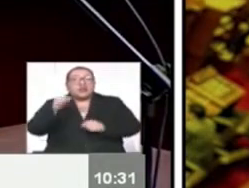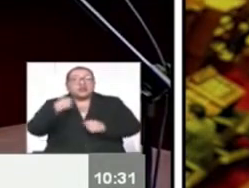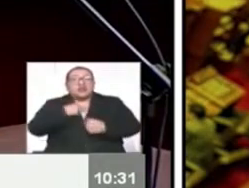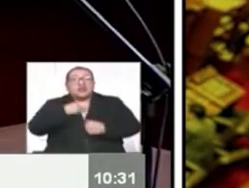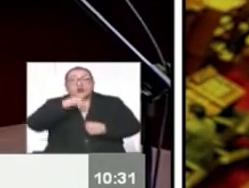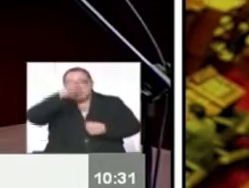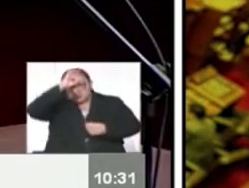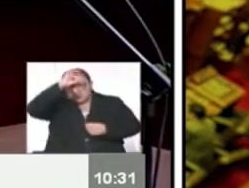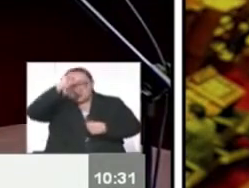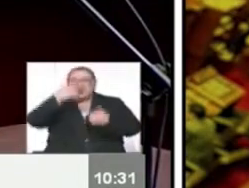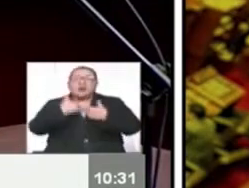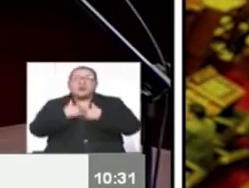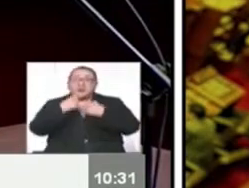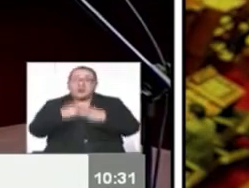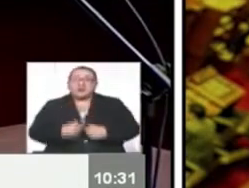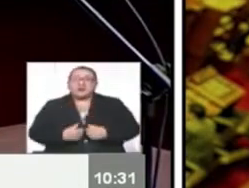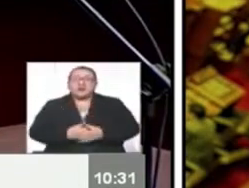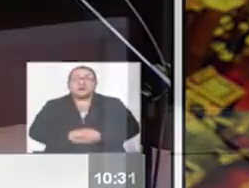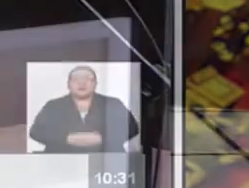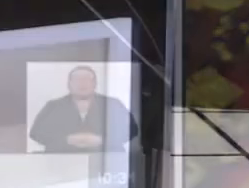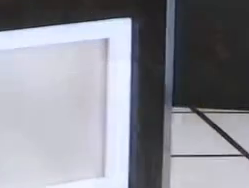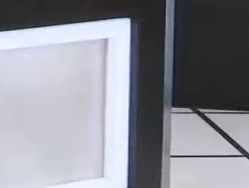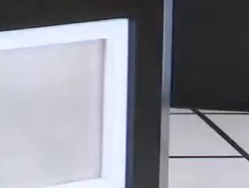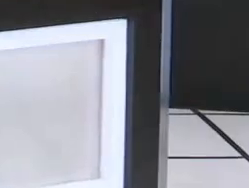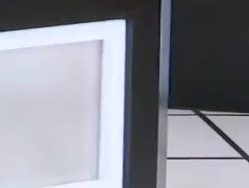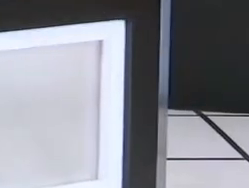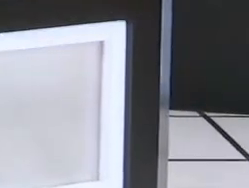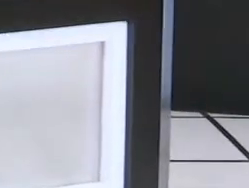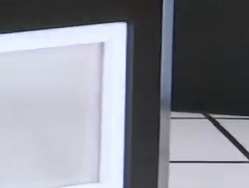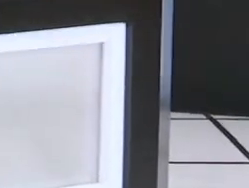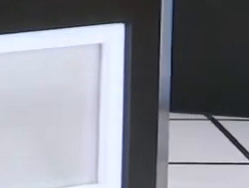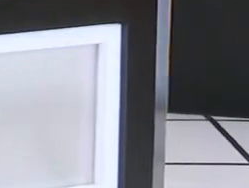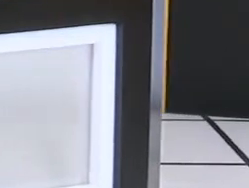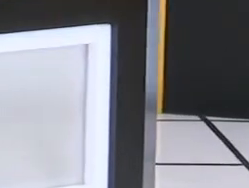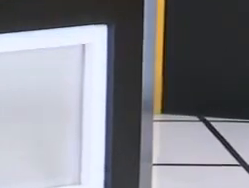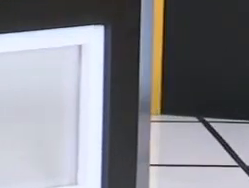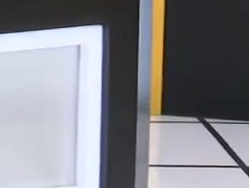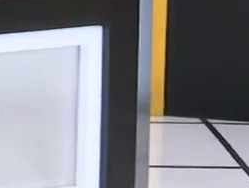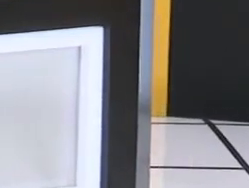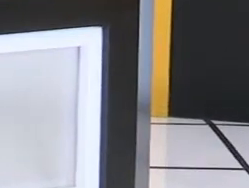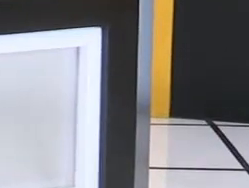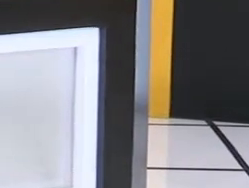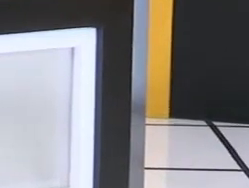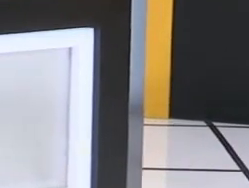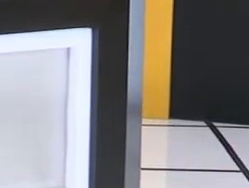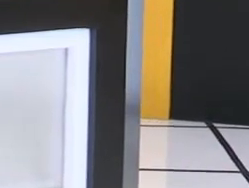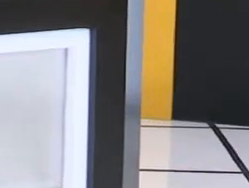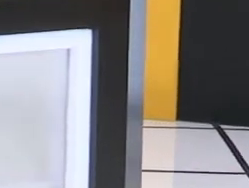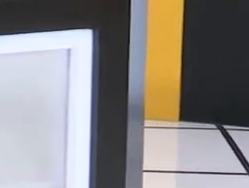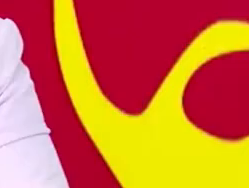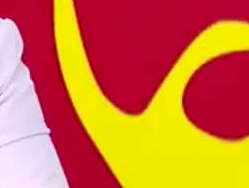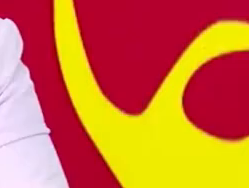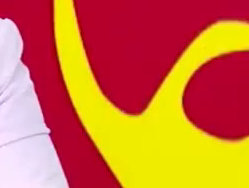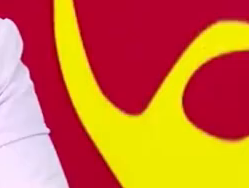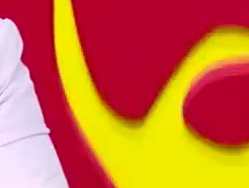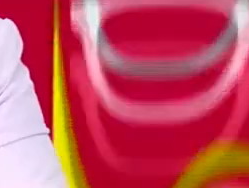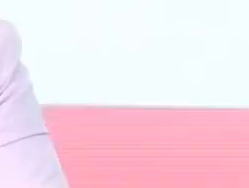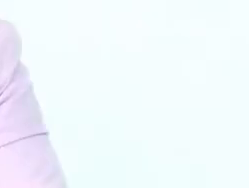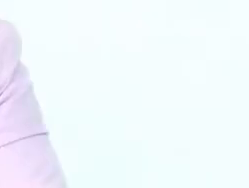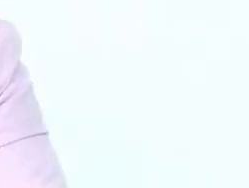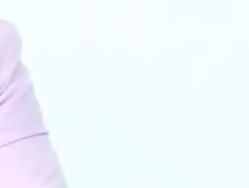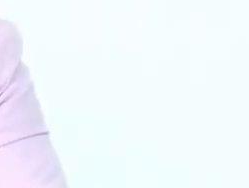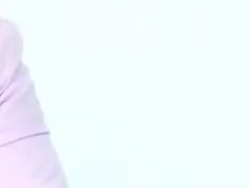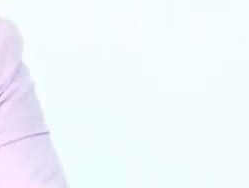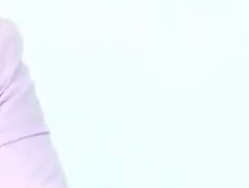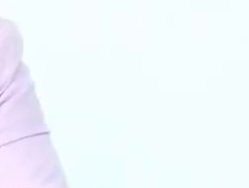de inocencia Muchas gracias éticas palabras y pésima actuación de la señora